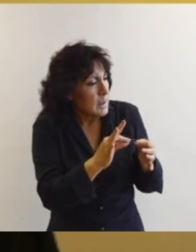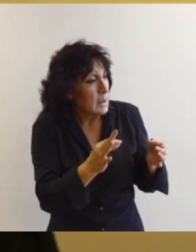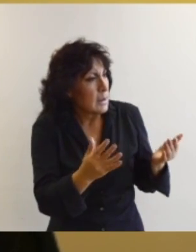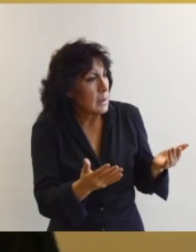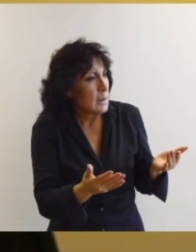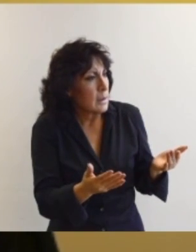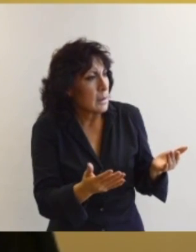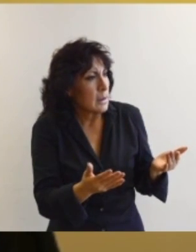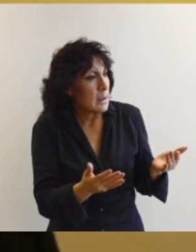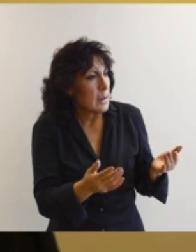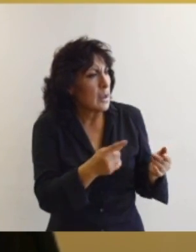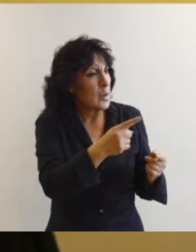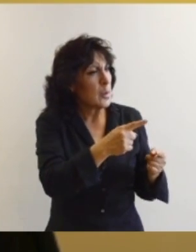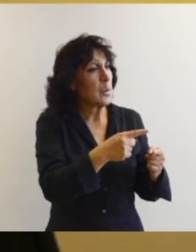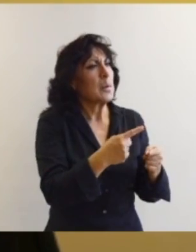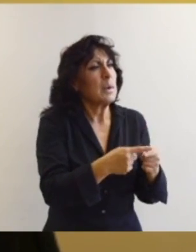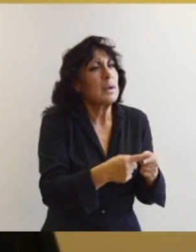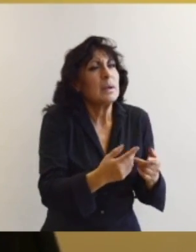¿Quién eres?